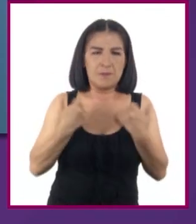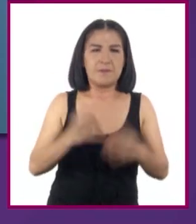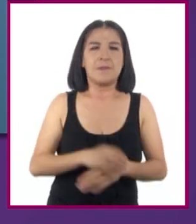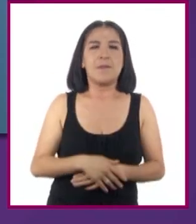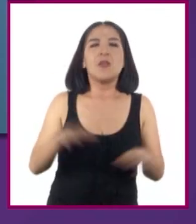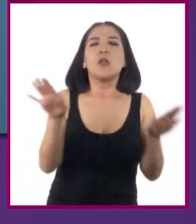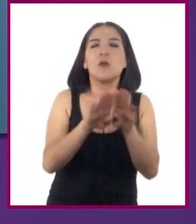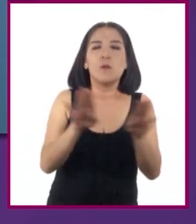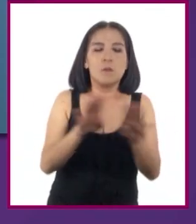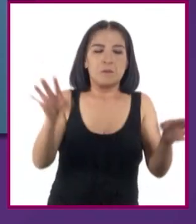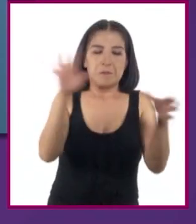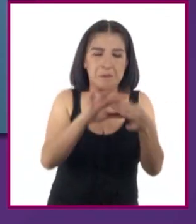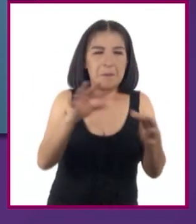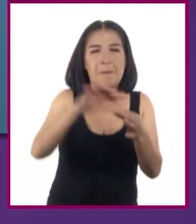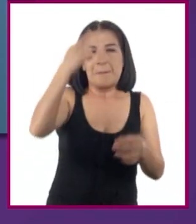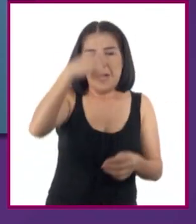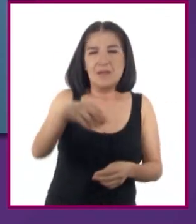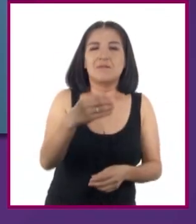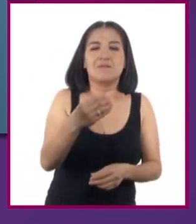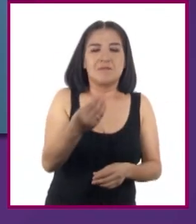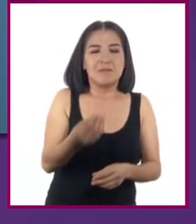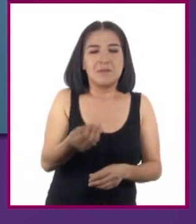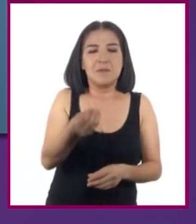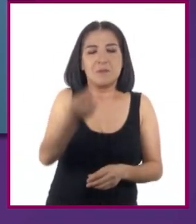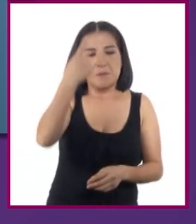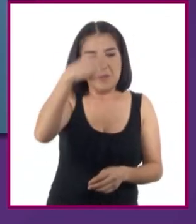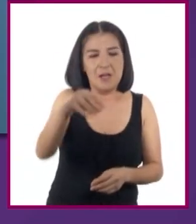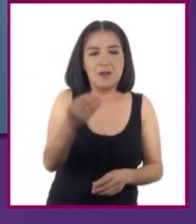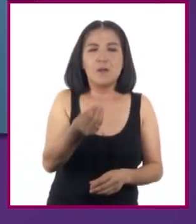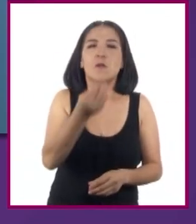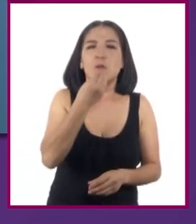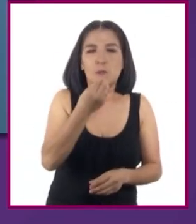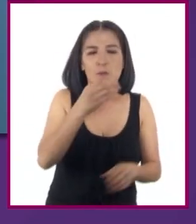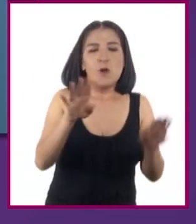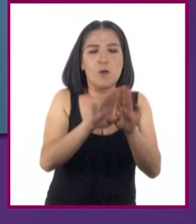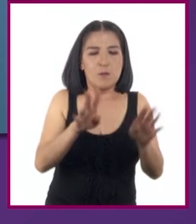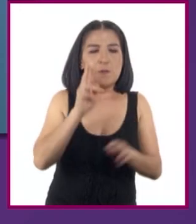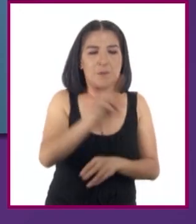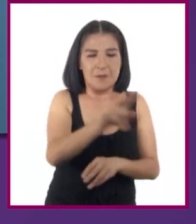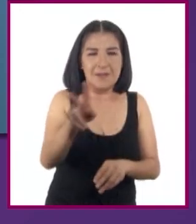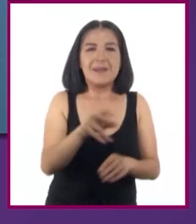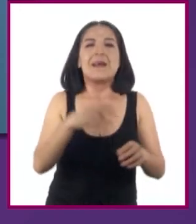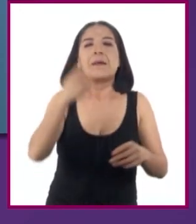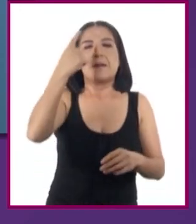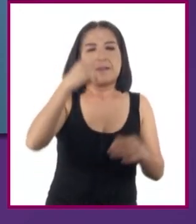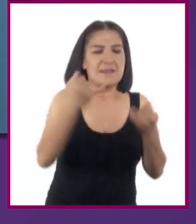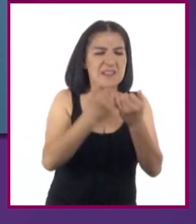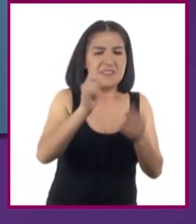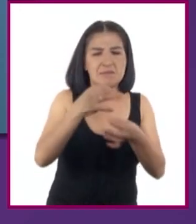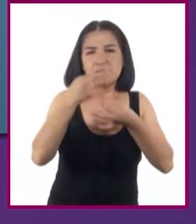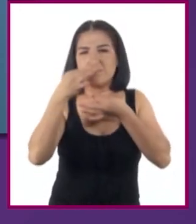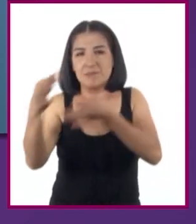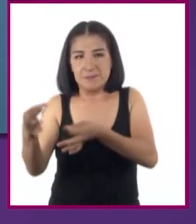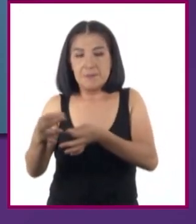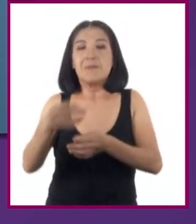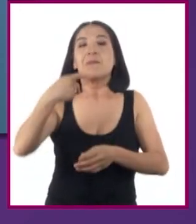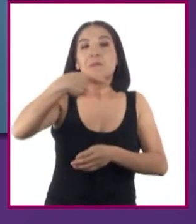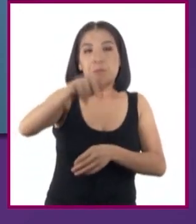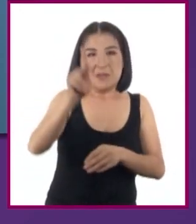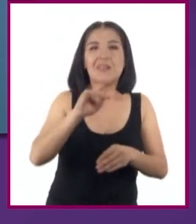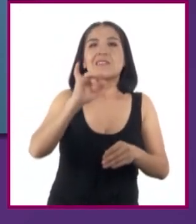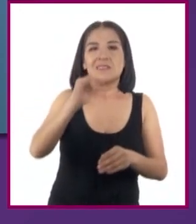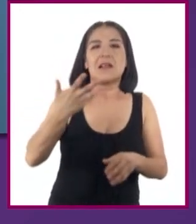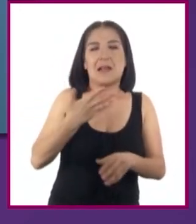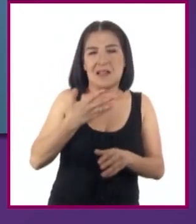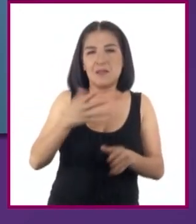una metáfora de alimentación, ya vimos que no se conoce la fórmula exacta que genera las adicciones, pero sí varios de